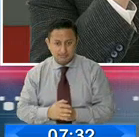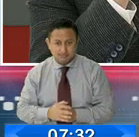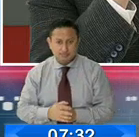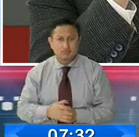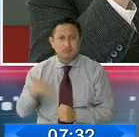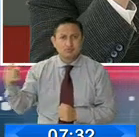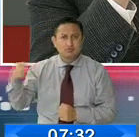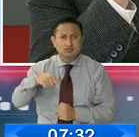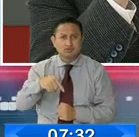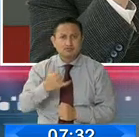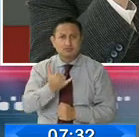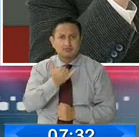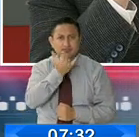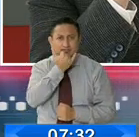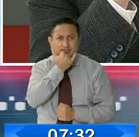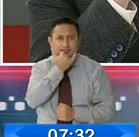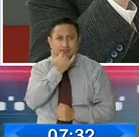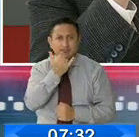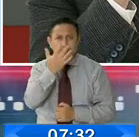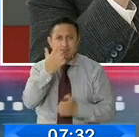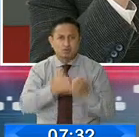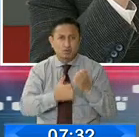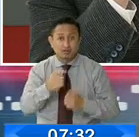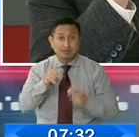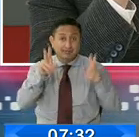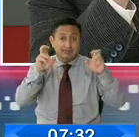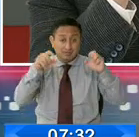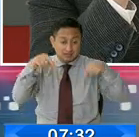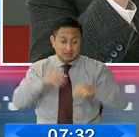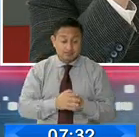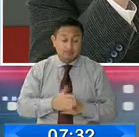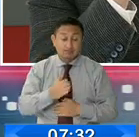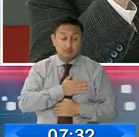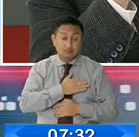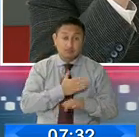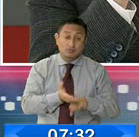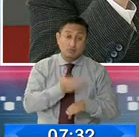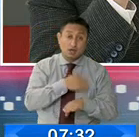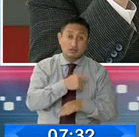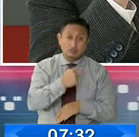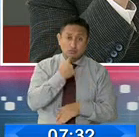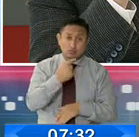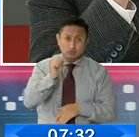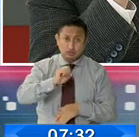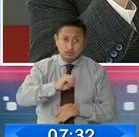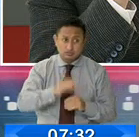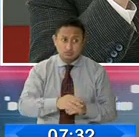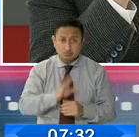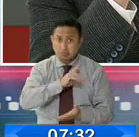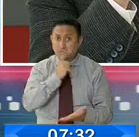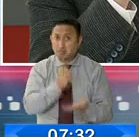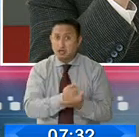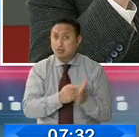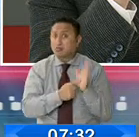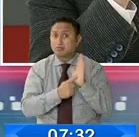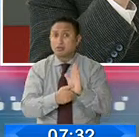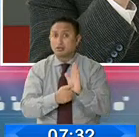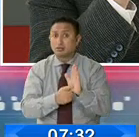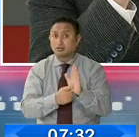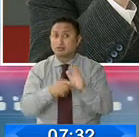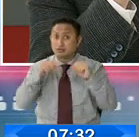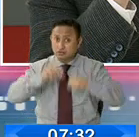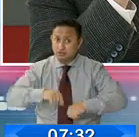un agravante más a este tema y está demostrado que nosotros lo que dijimos, lo que expresamos, es la verdad. Es la verdad. Había